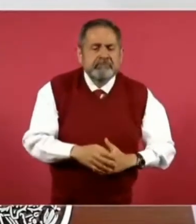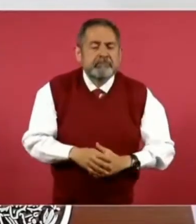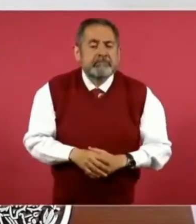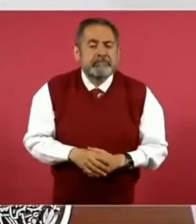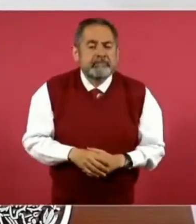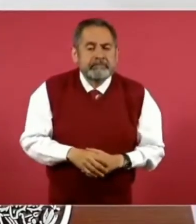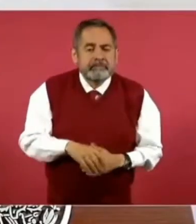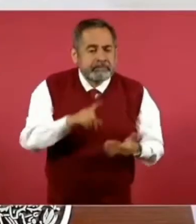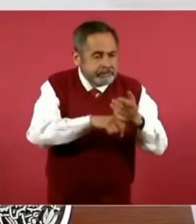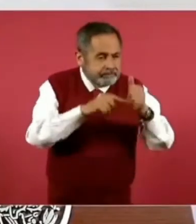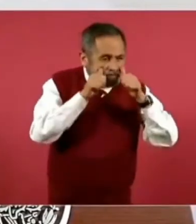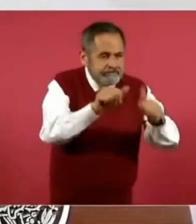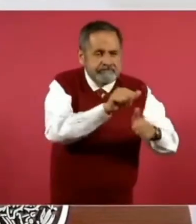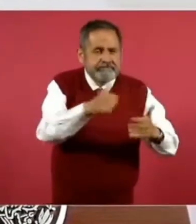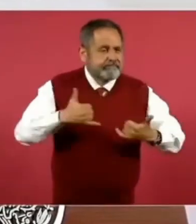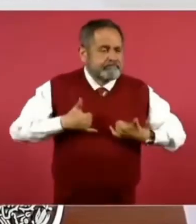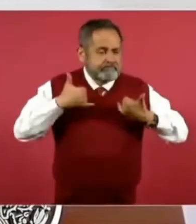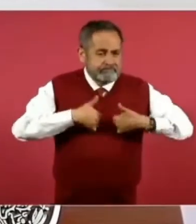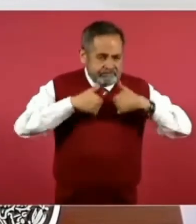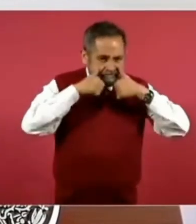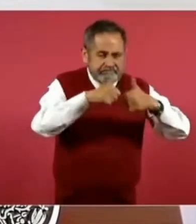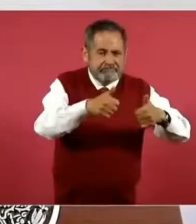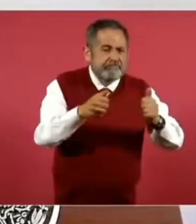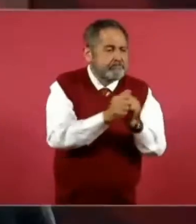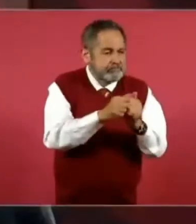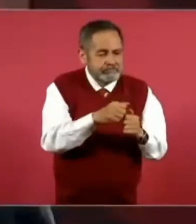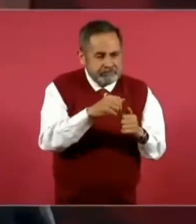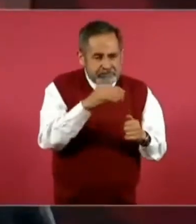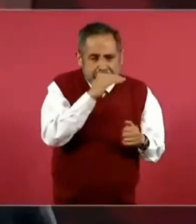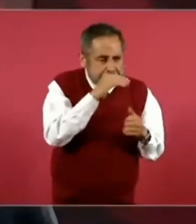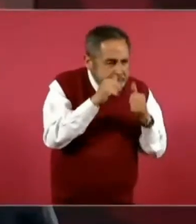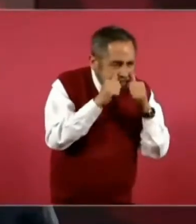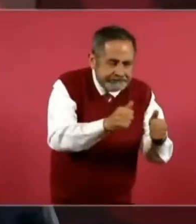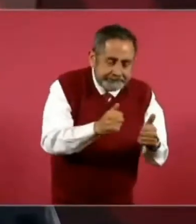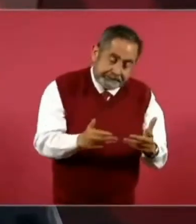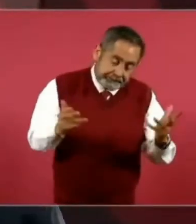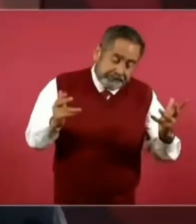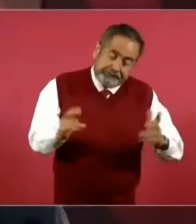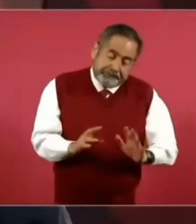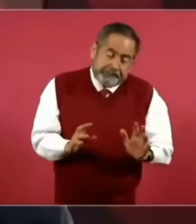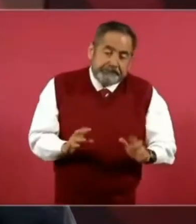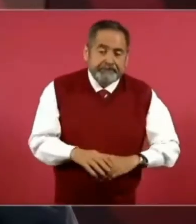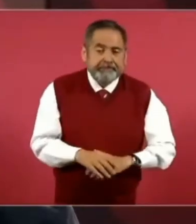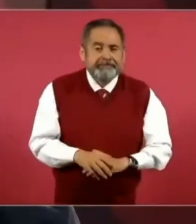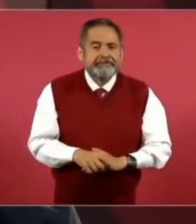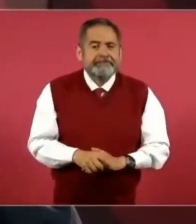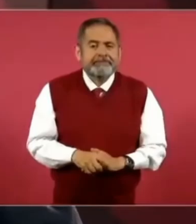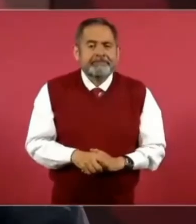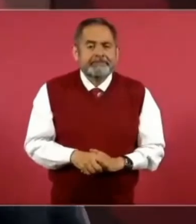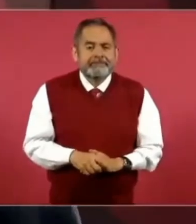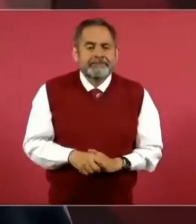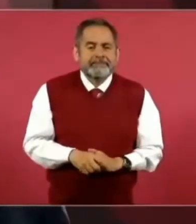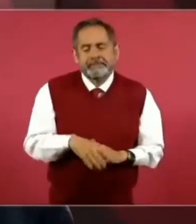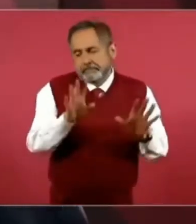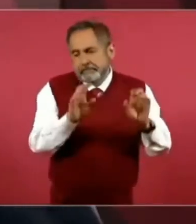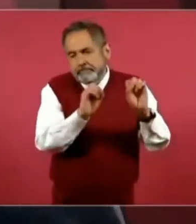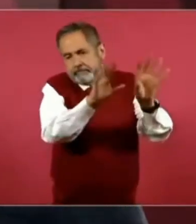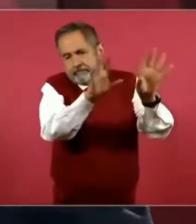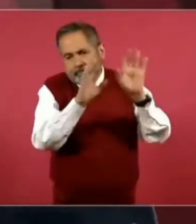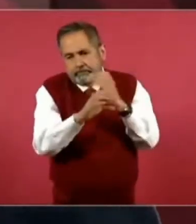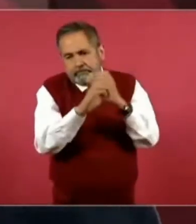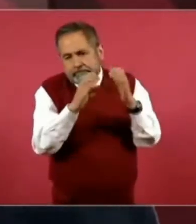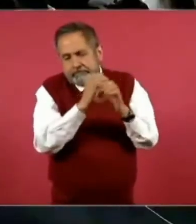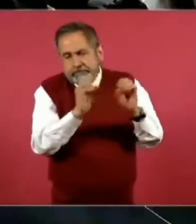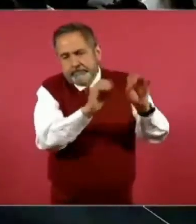y atención a los jóvenes. Pero bueno, esas son otras